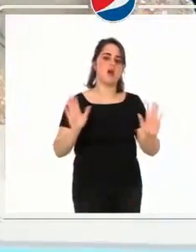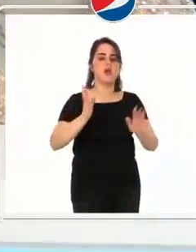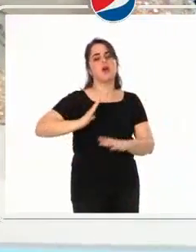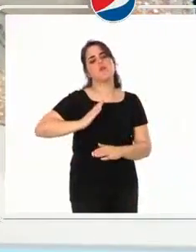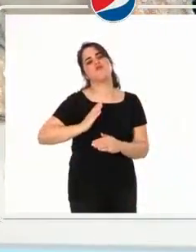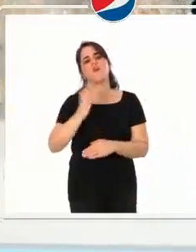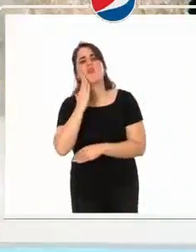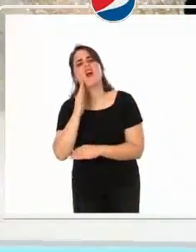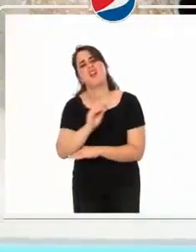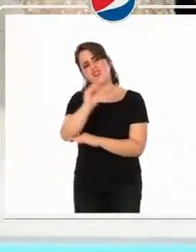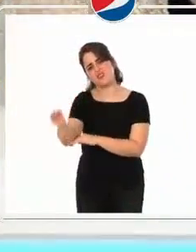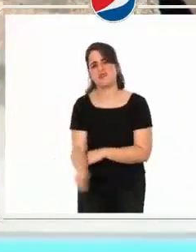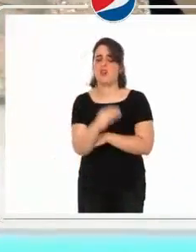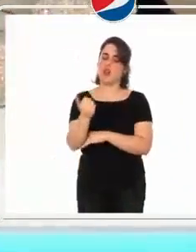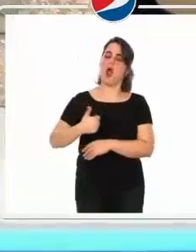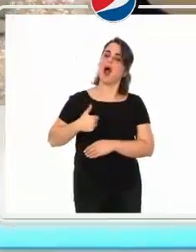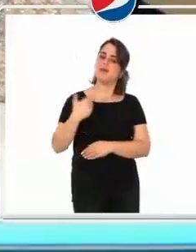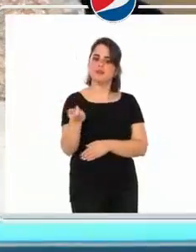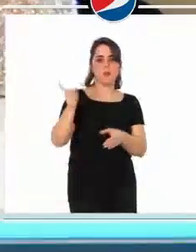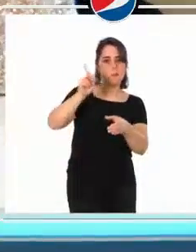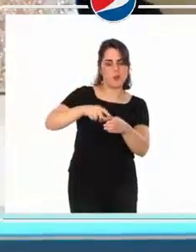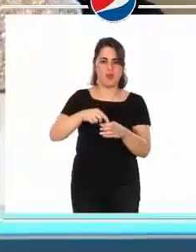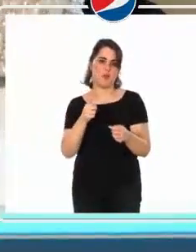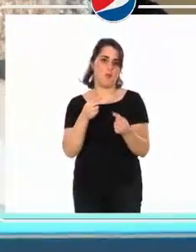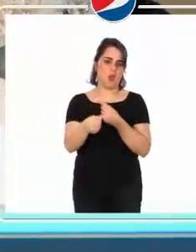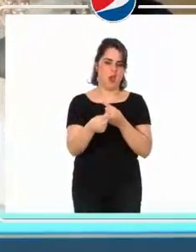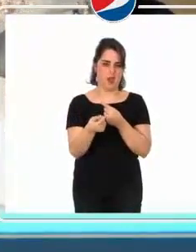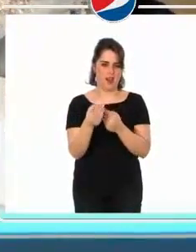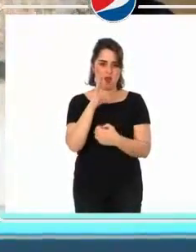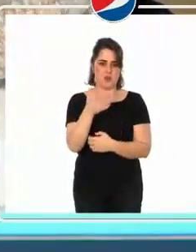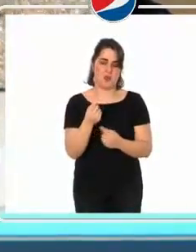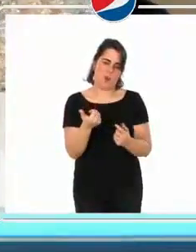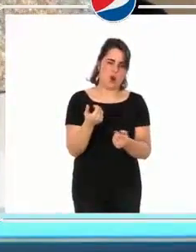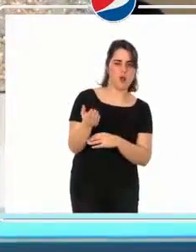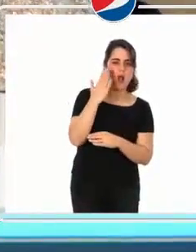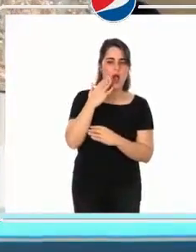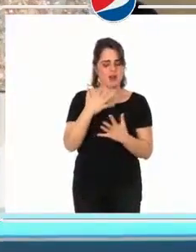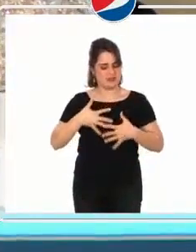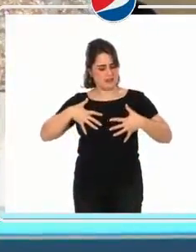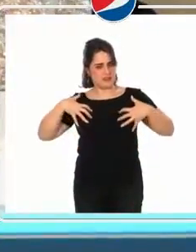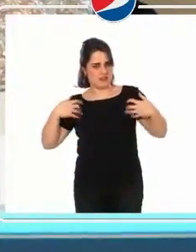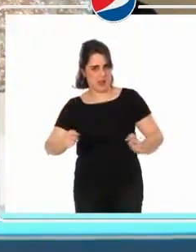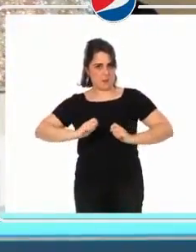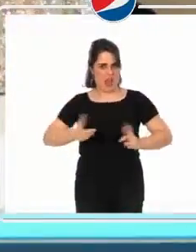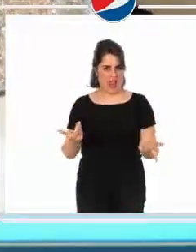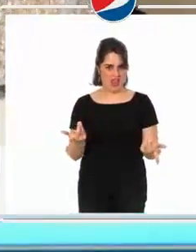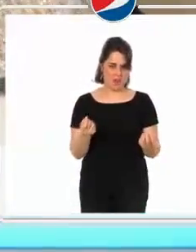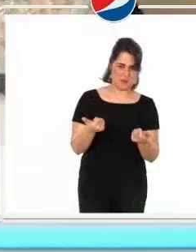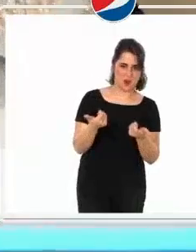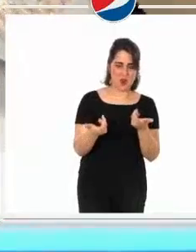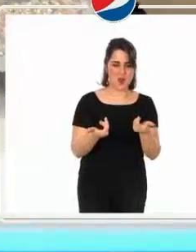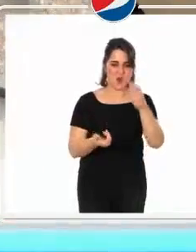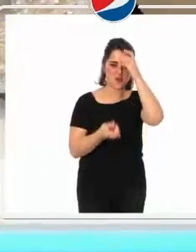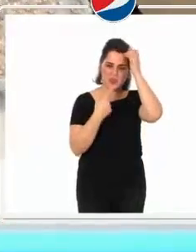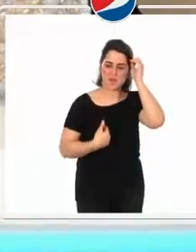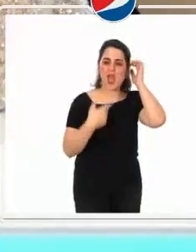cariño a Ander y por favor aprovechad para suscribiros a este canal, que va a notar un poquito el cariño de la gente. Sí, se nota el calor, se nota el calor. Dímelo a mí, si